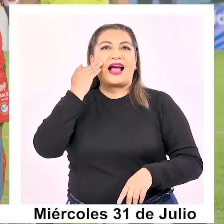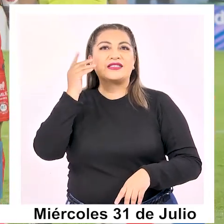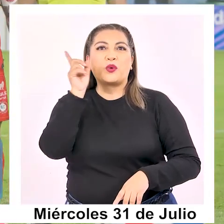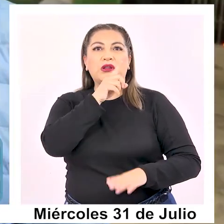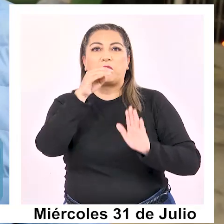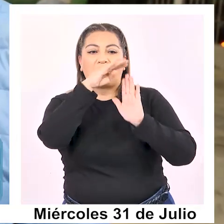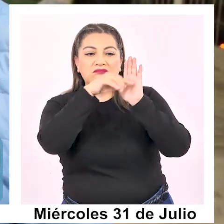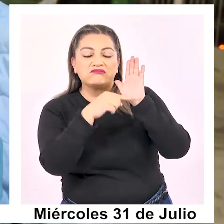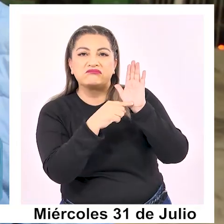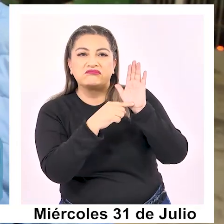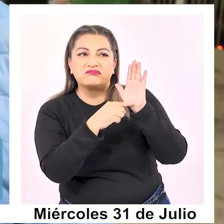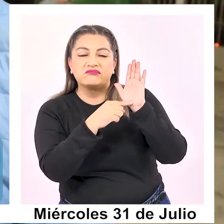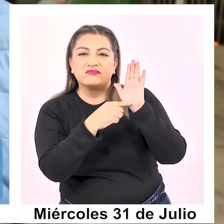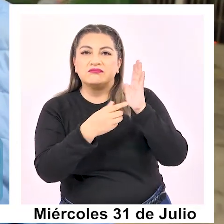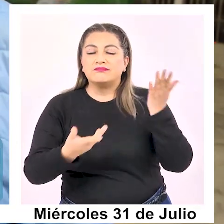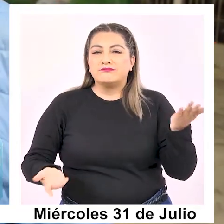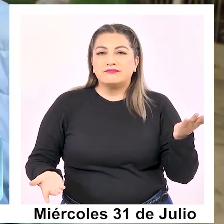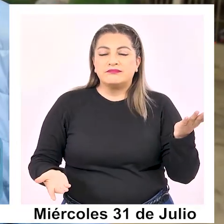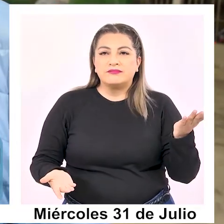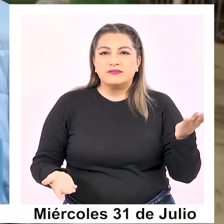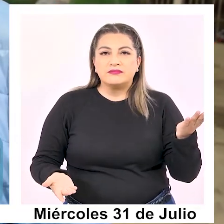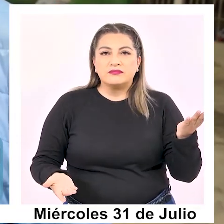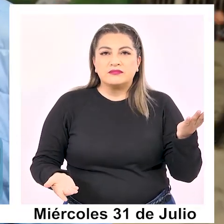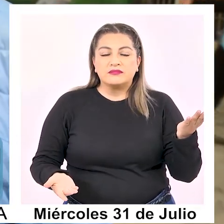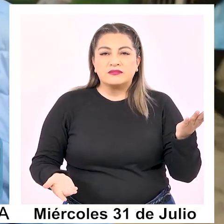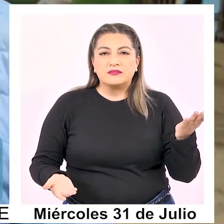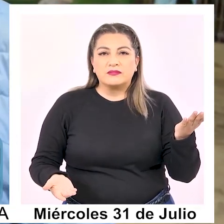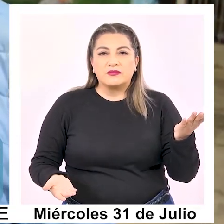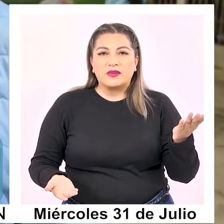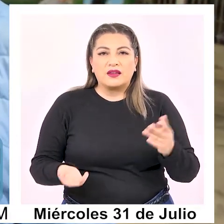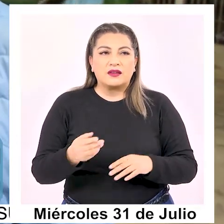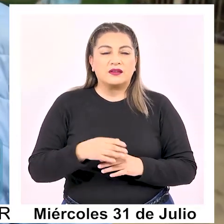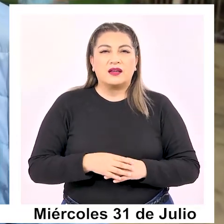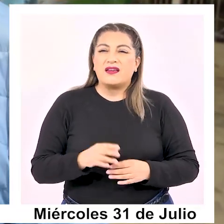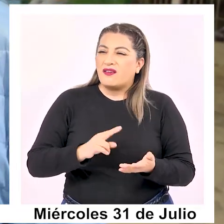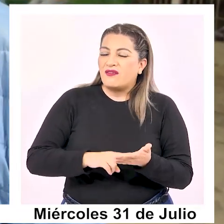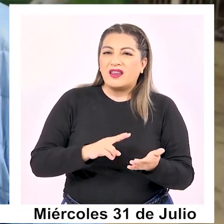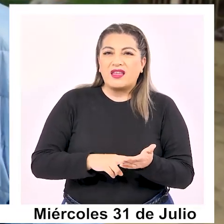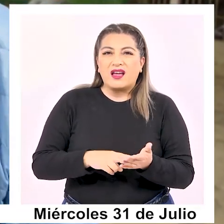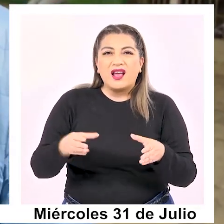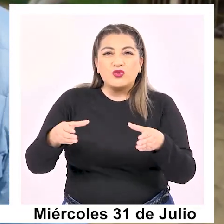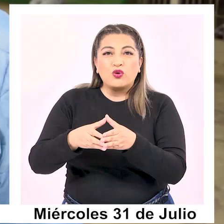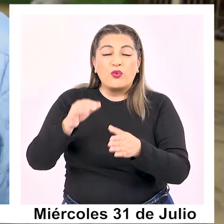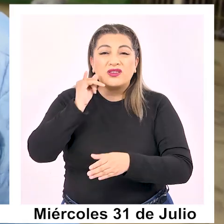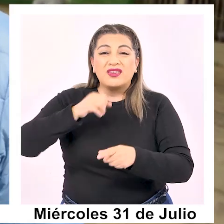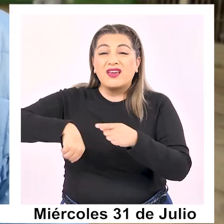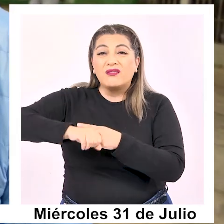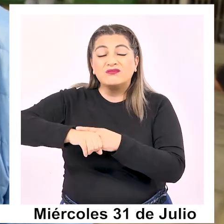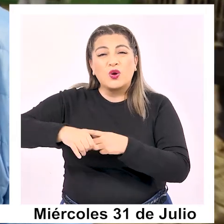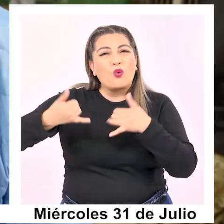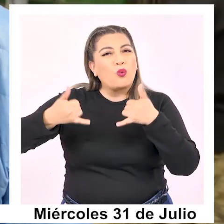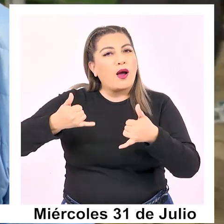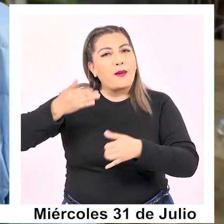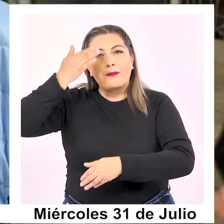le hizo mal un poco, o en realidad el equipo jugó mal el equipo jugó mal,